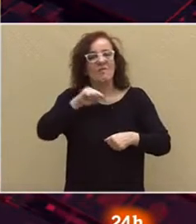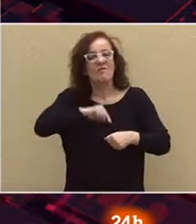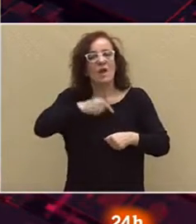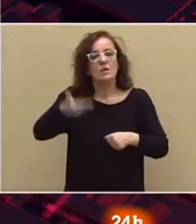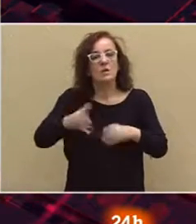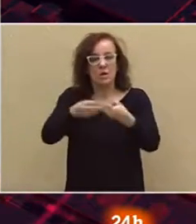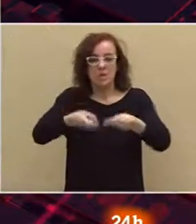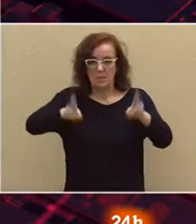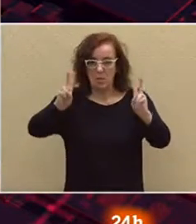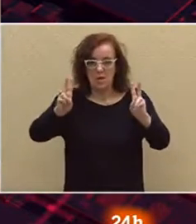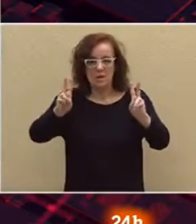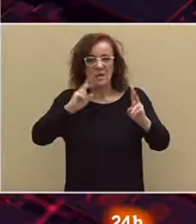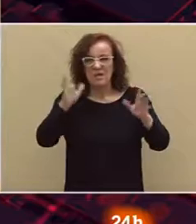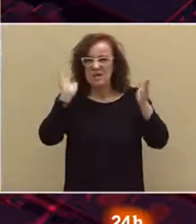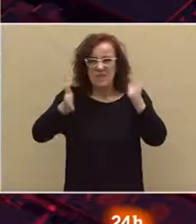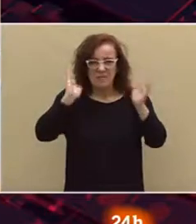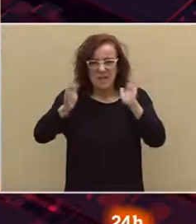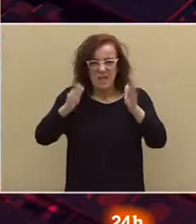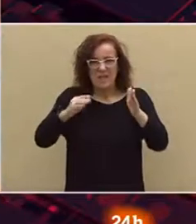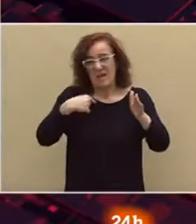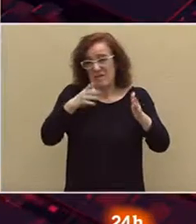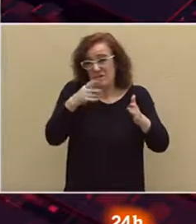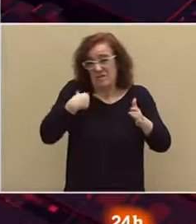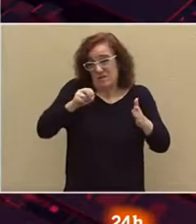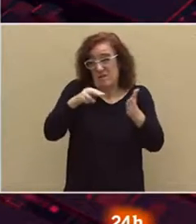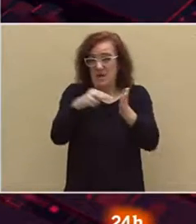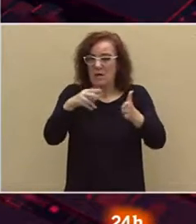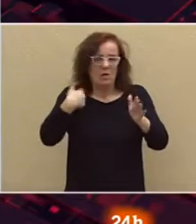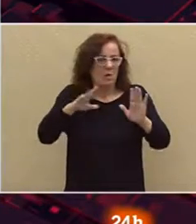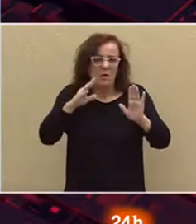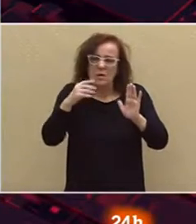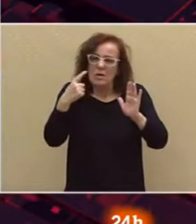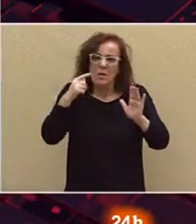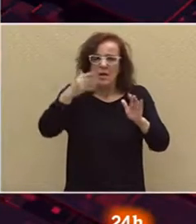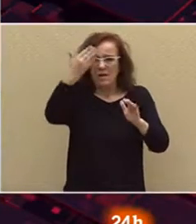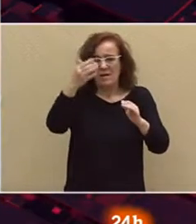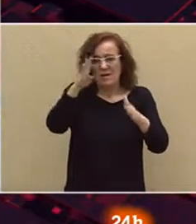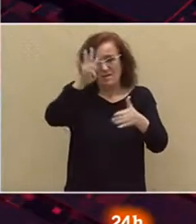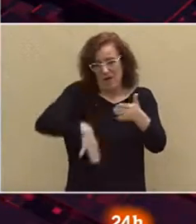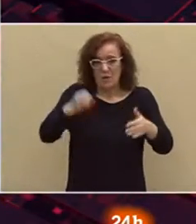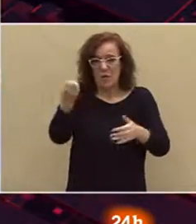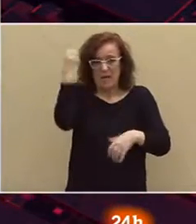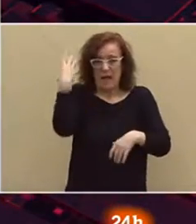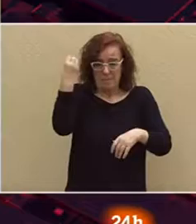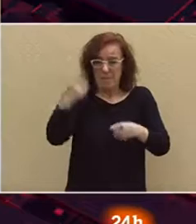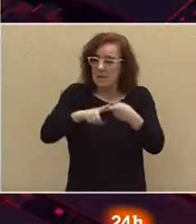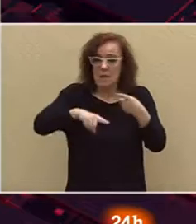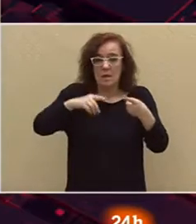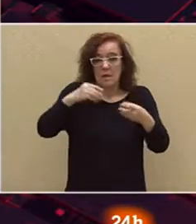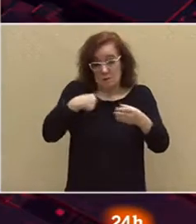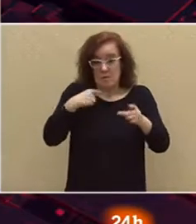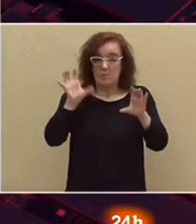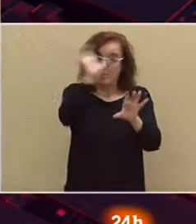sobre la barbarie yihadista que este año ha golpeado brutalmente las ciudades de Barcelona y Cambrils, así como otras ciudades de nuestro continente y del